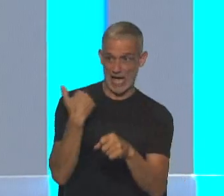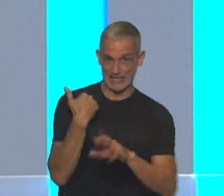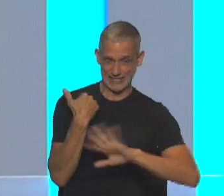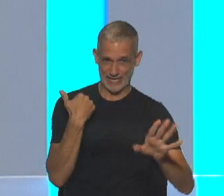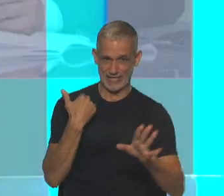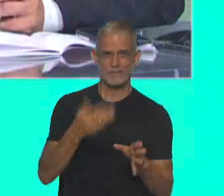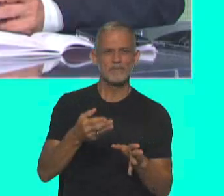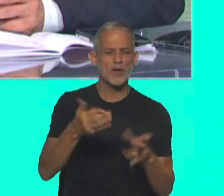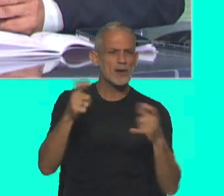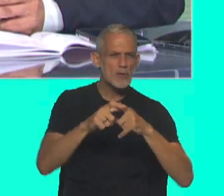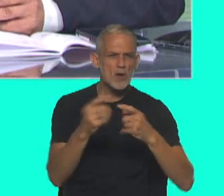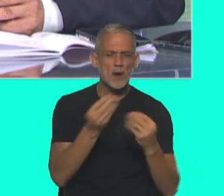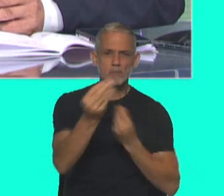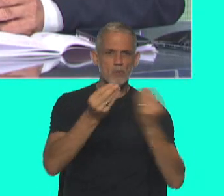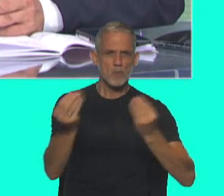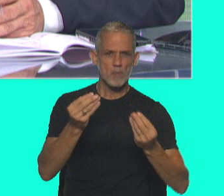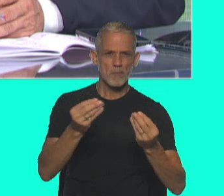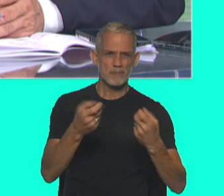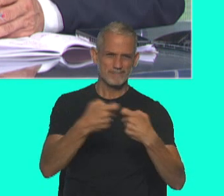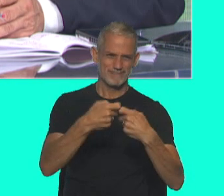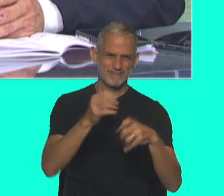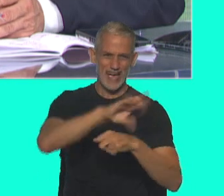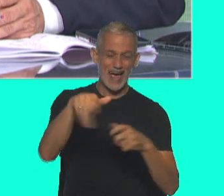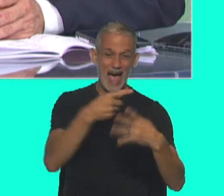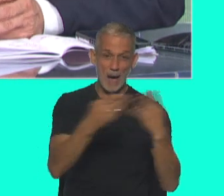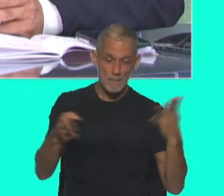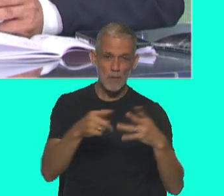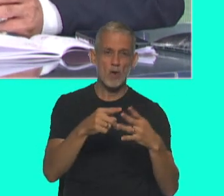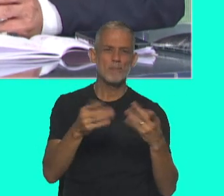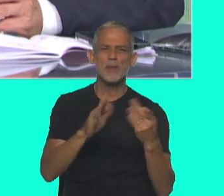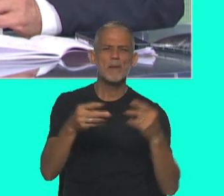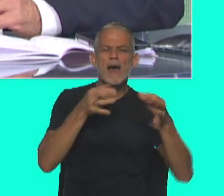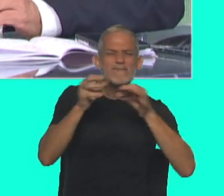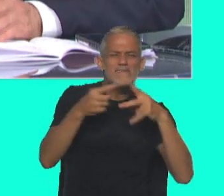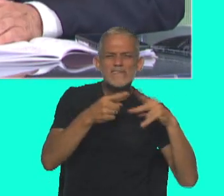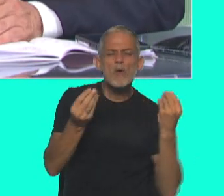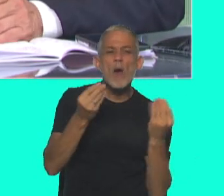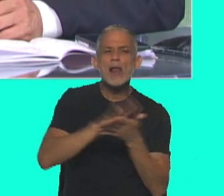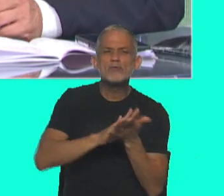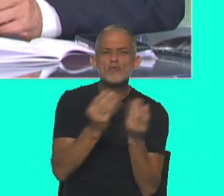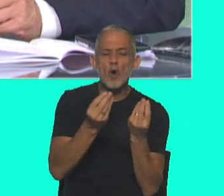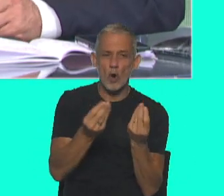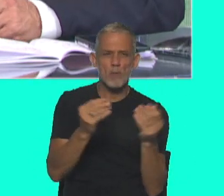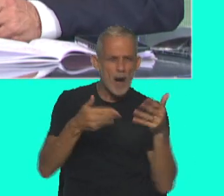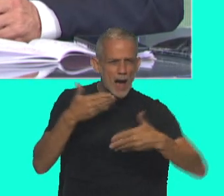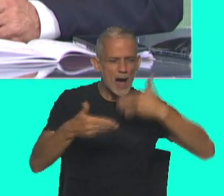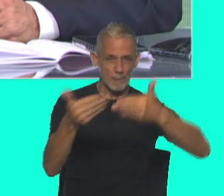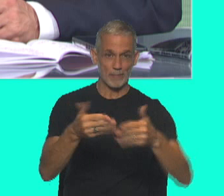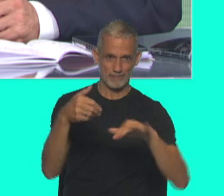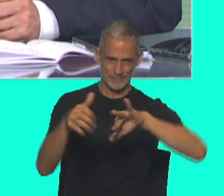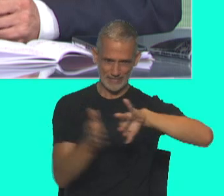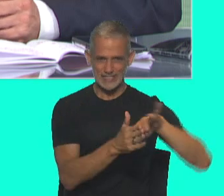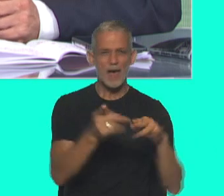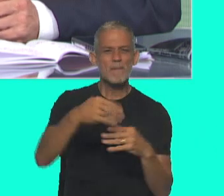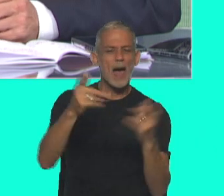ayer con representantes de la mesa de enlace para discutir técnicamente que lo que se debería hacer ahora va a haber una